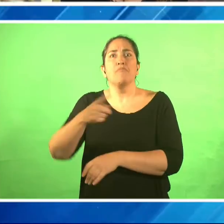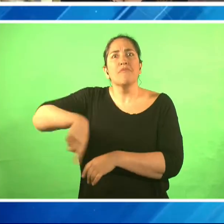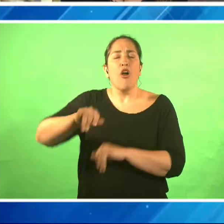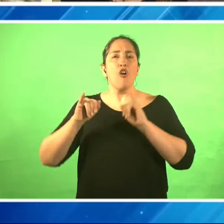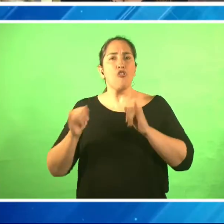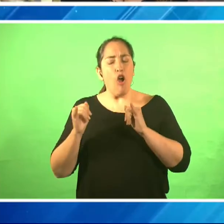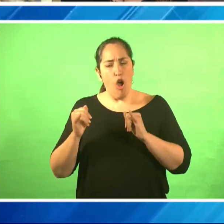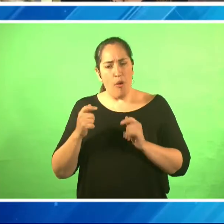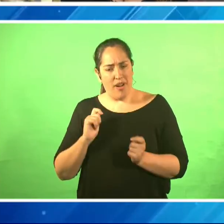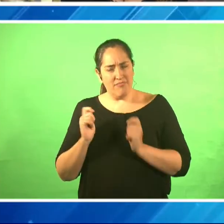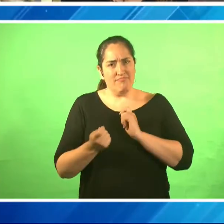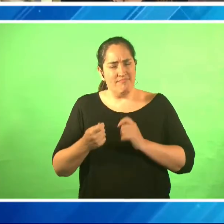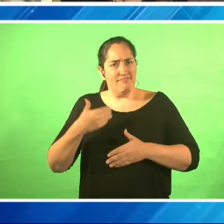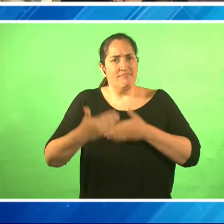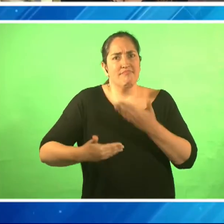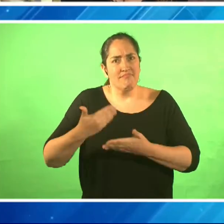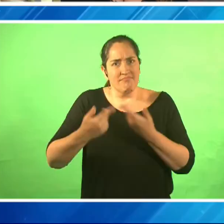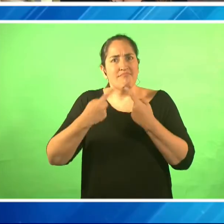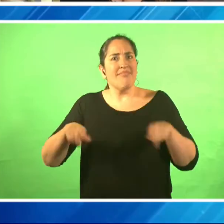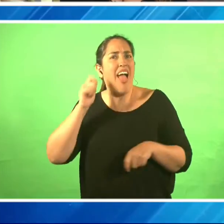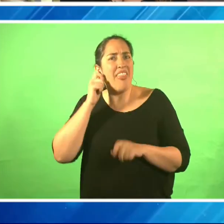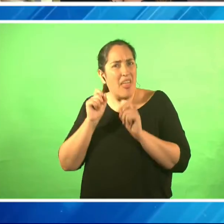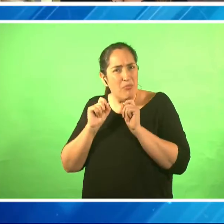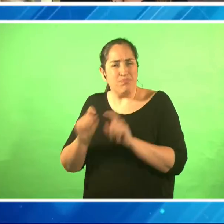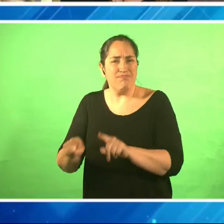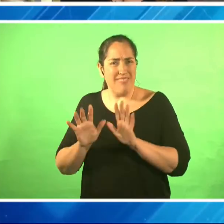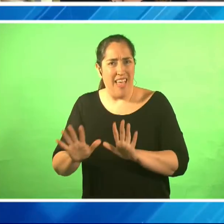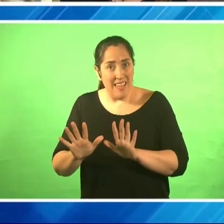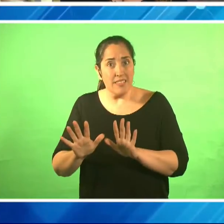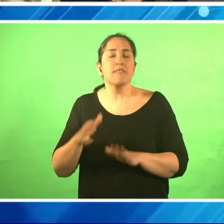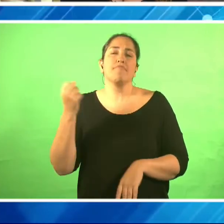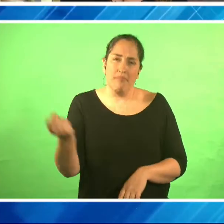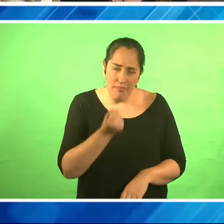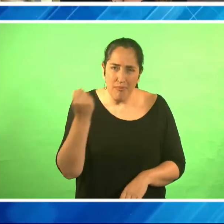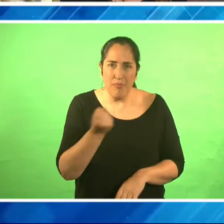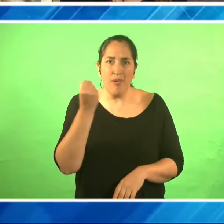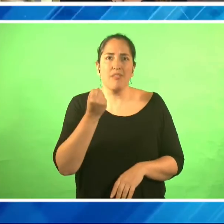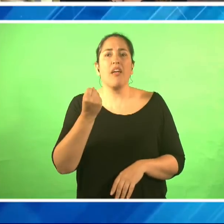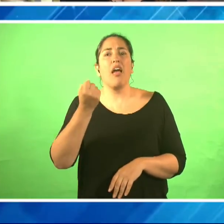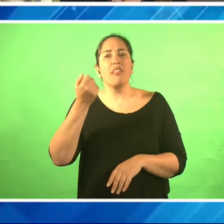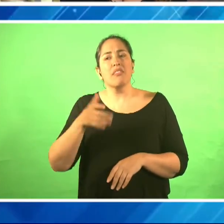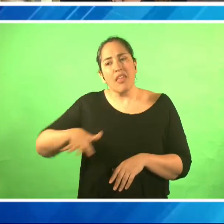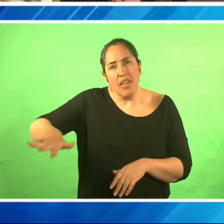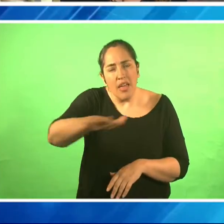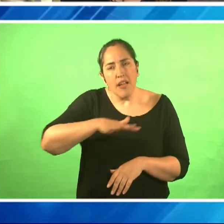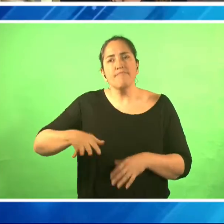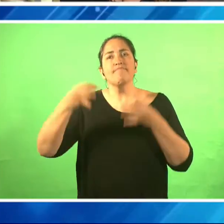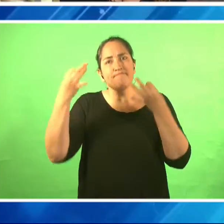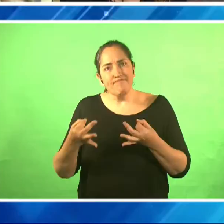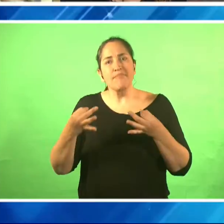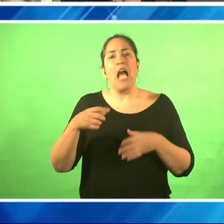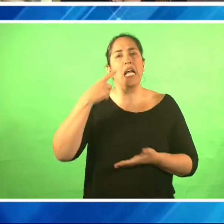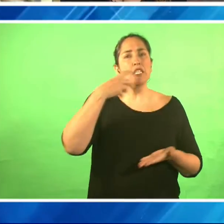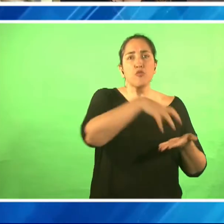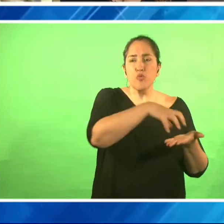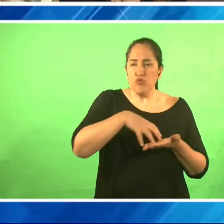que están experimentando un montón de cuestiones que tienen que ver con la edad. Bueno, es importante también tener un espacio e instituciones que